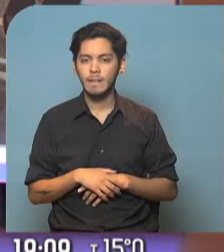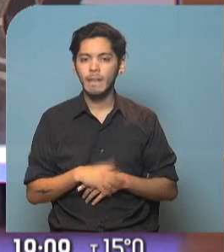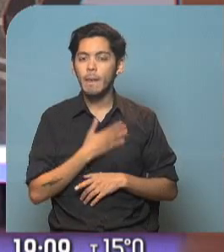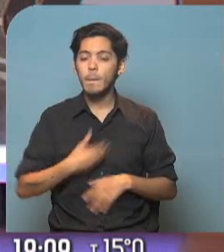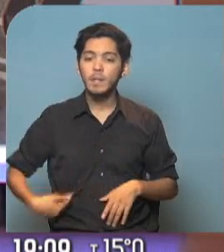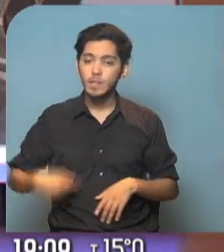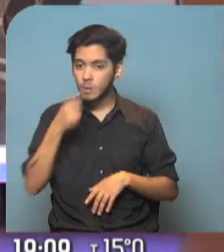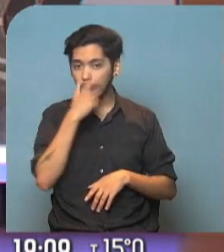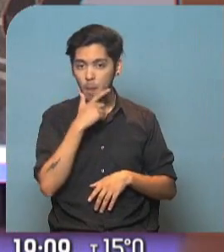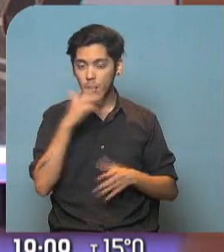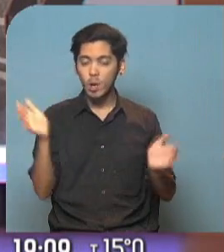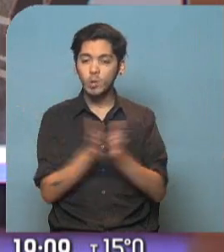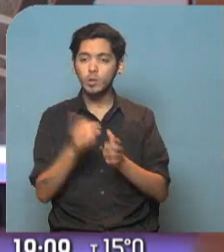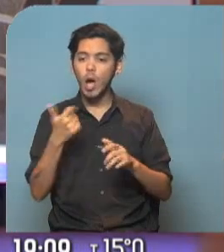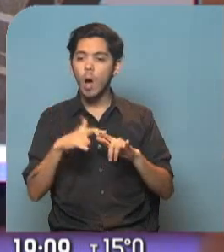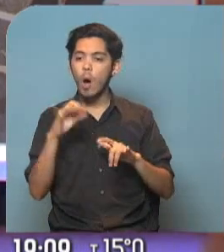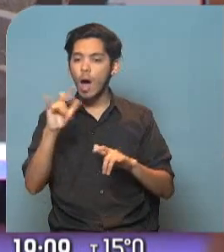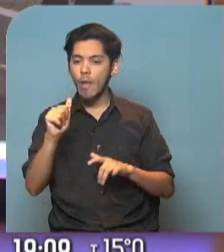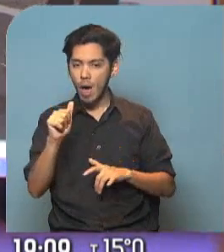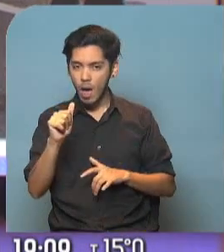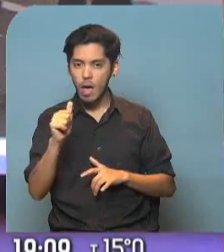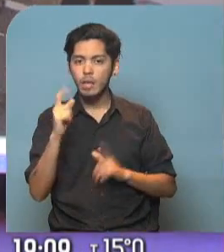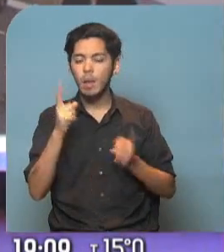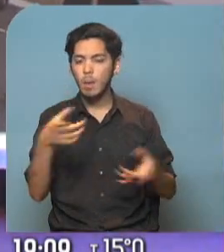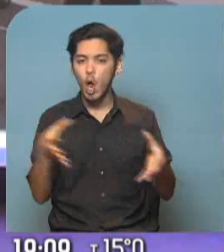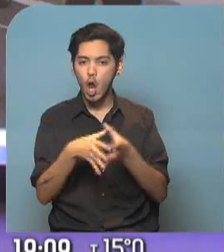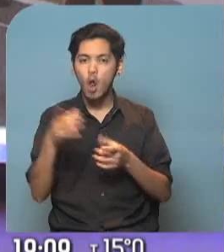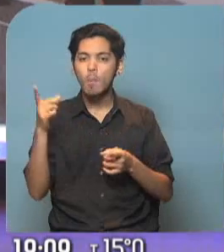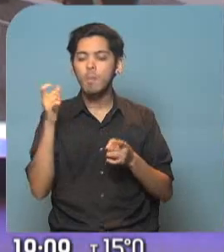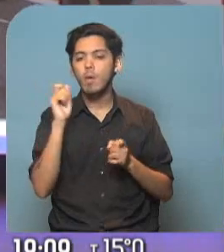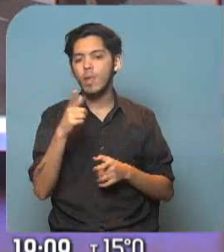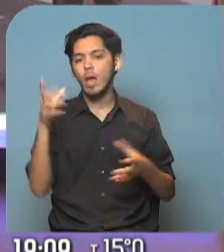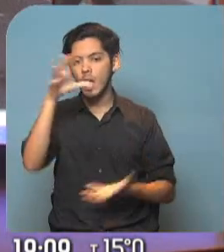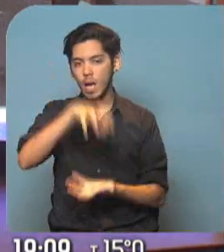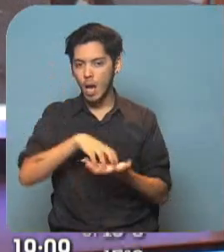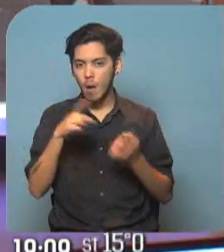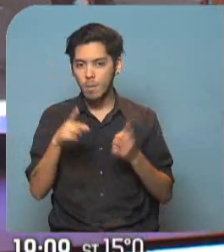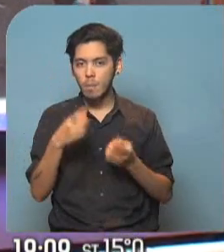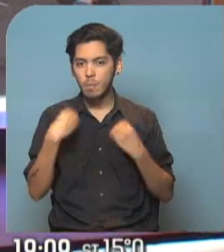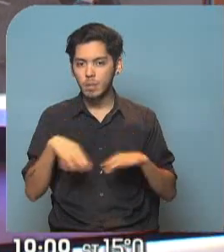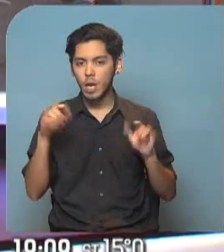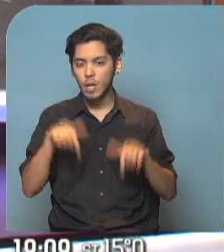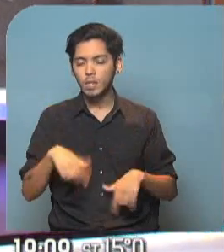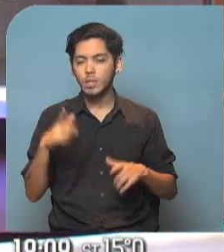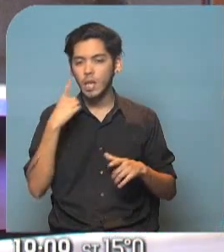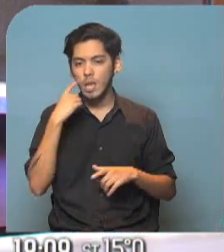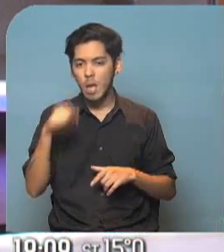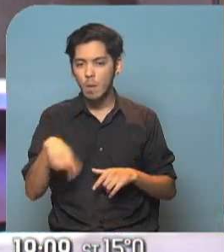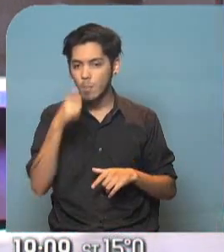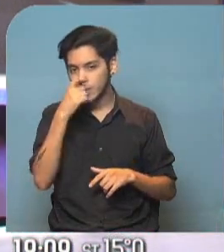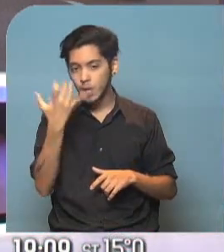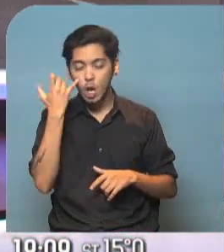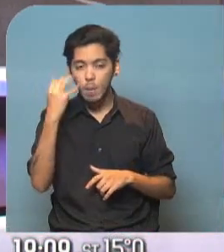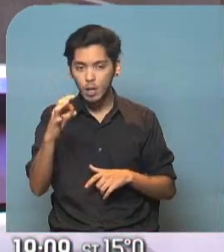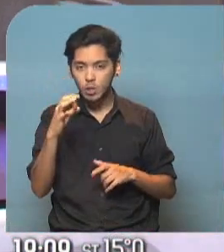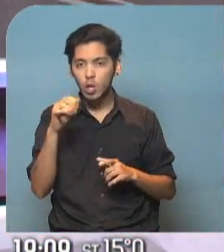El presidente Mauricio Macri, junto con su esposa Juliana Aguada y también todo el resto de los miembros de su gabinete, han arrancado esta jornada del 25 de mayo muy temprano,